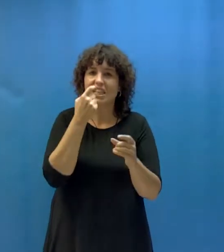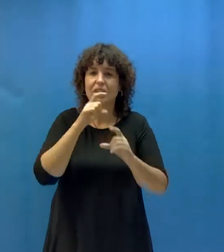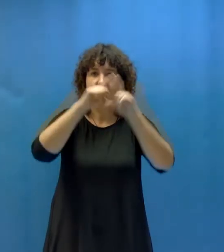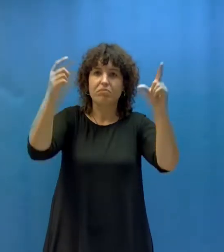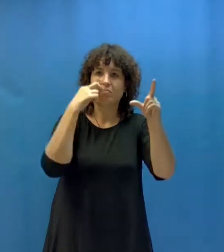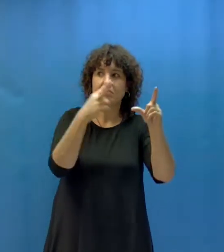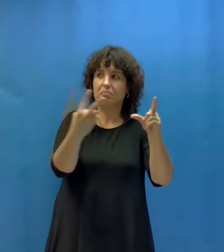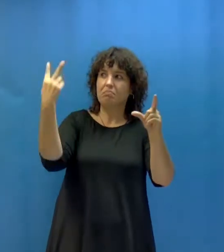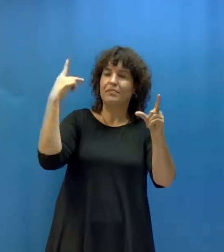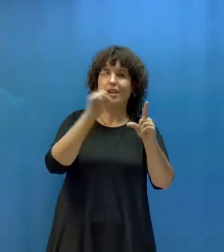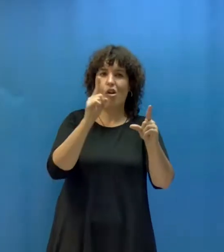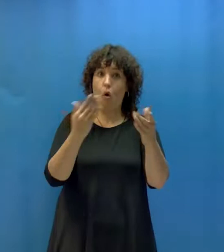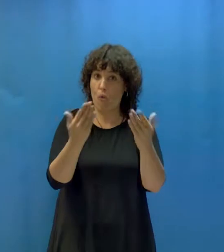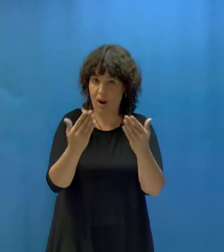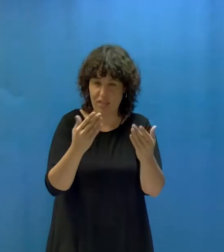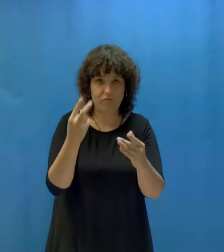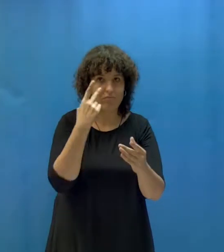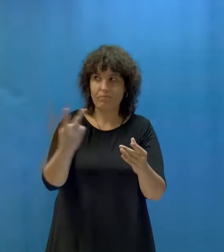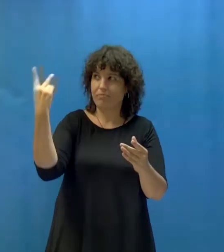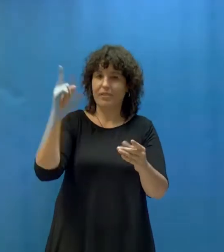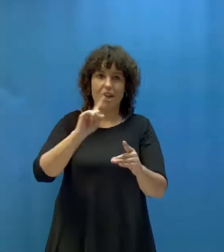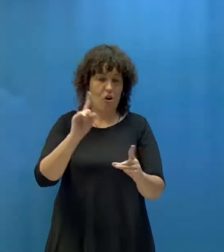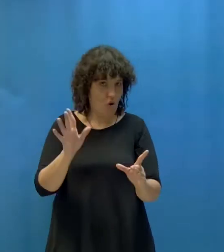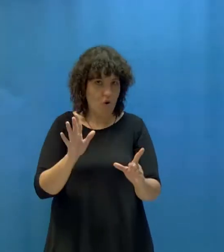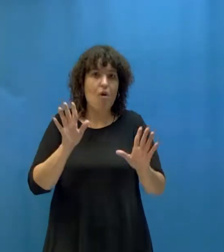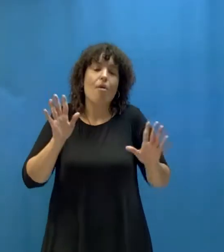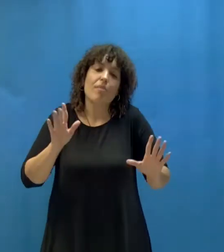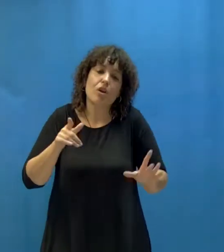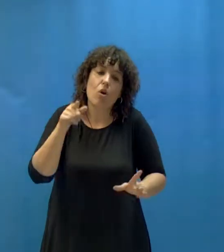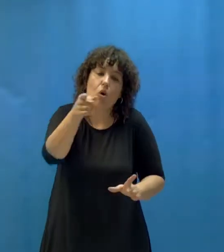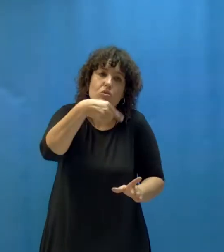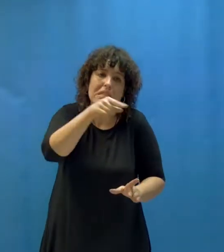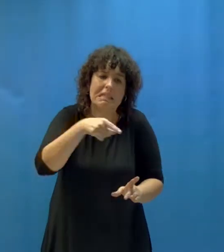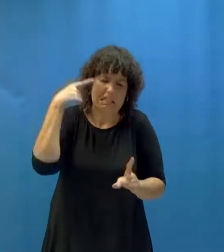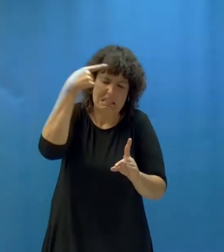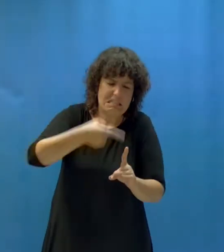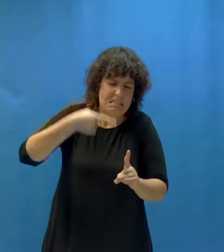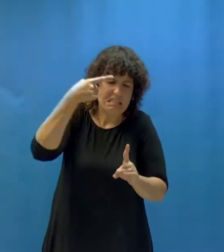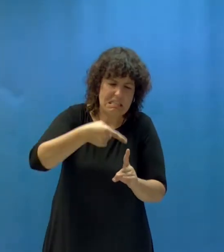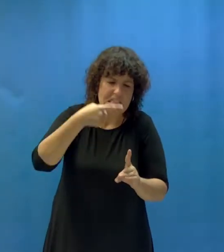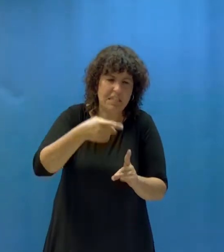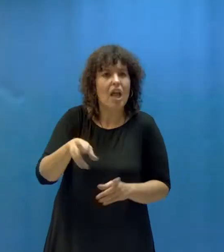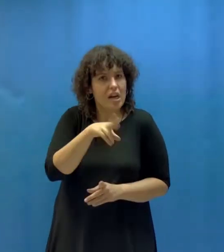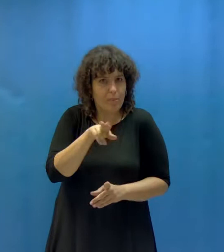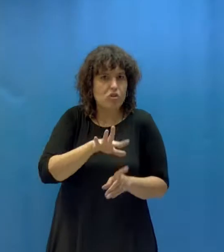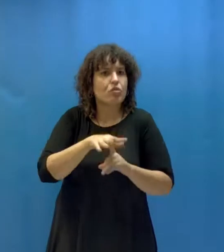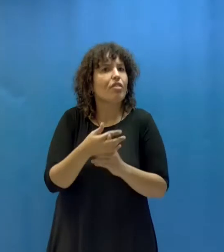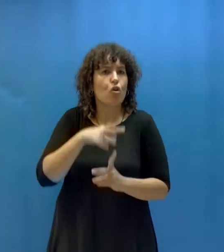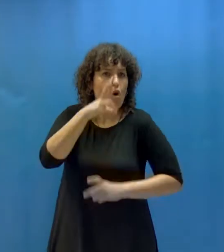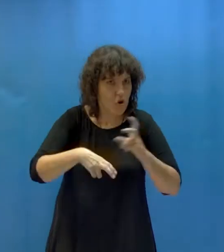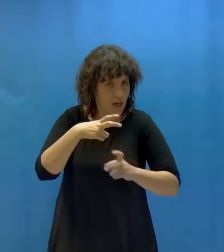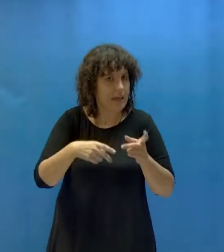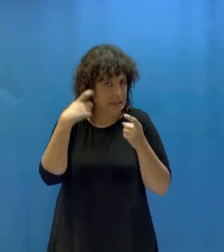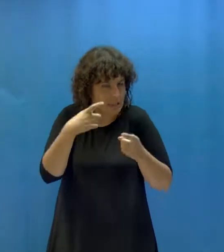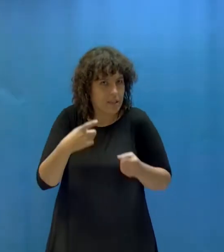en magnificar. Yo repito, estamos intentando corregir esa situación. Yo no sé, no